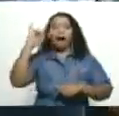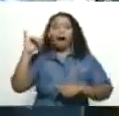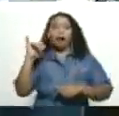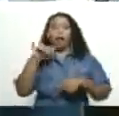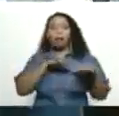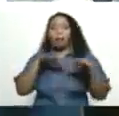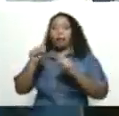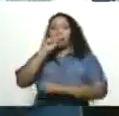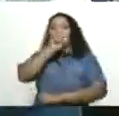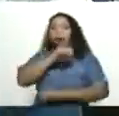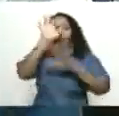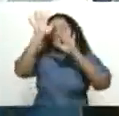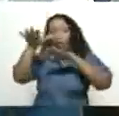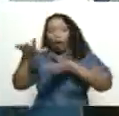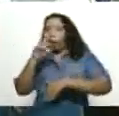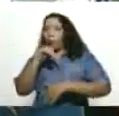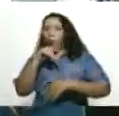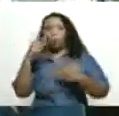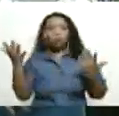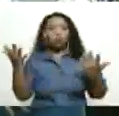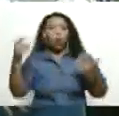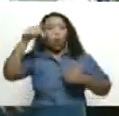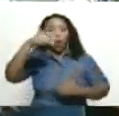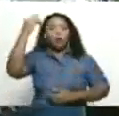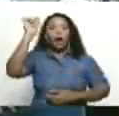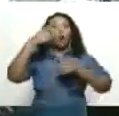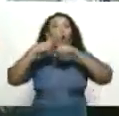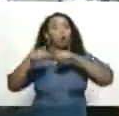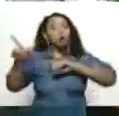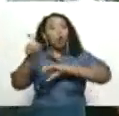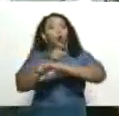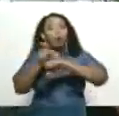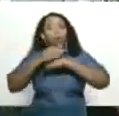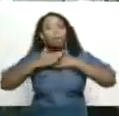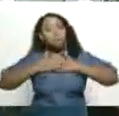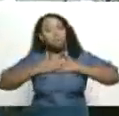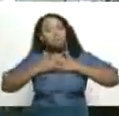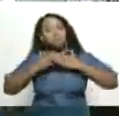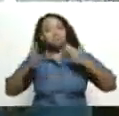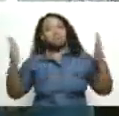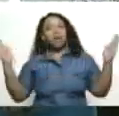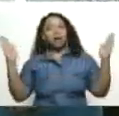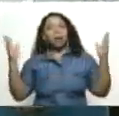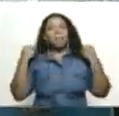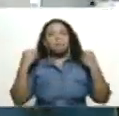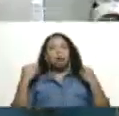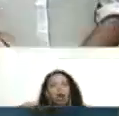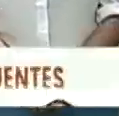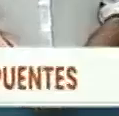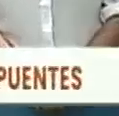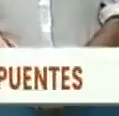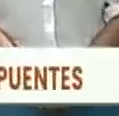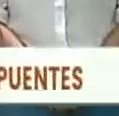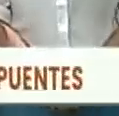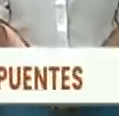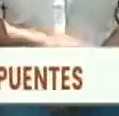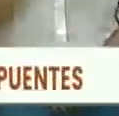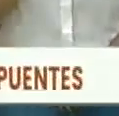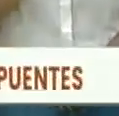lado. Hoy está otro gobierno que ha abierto las puertas para que cooperemos, para que trabajemos